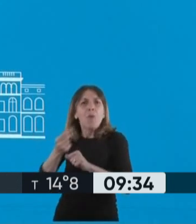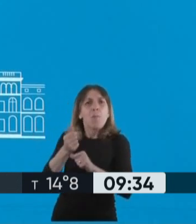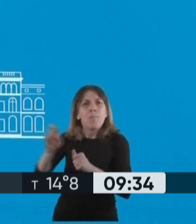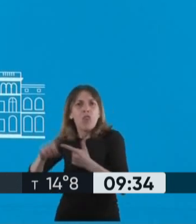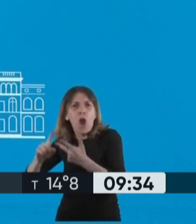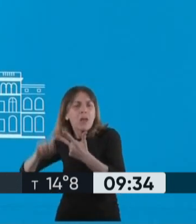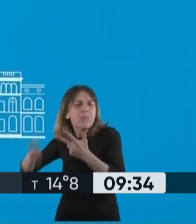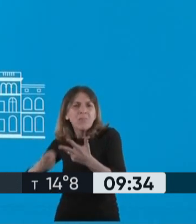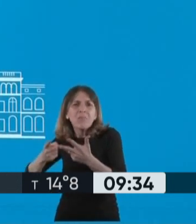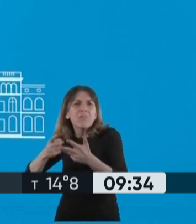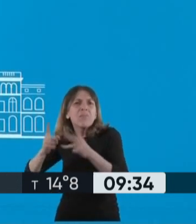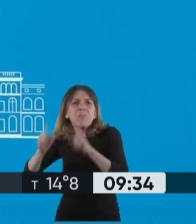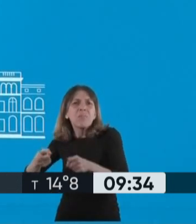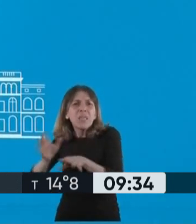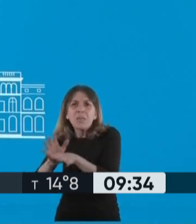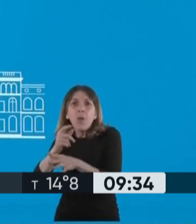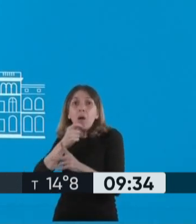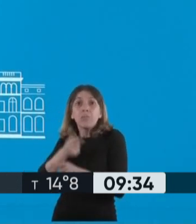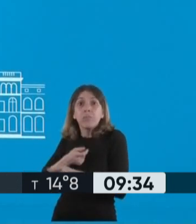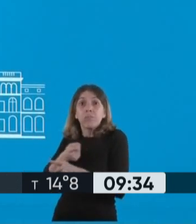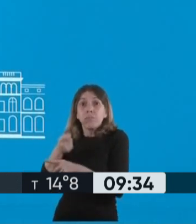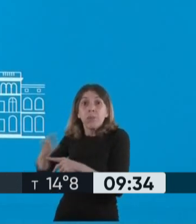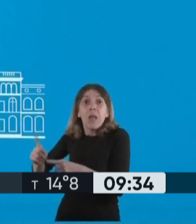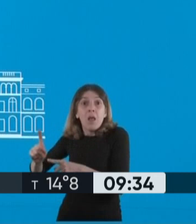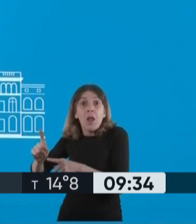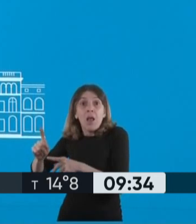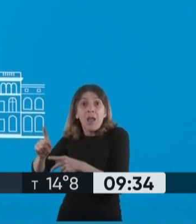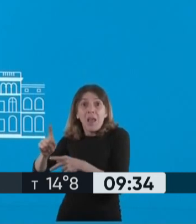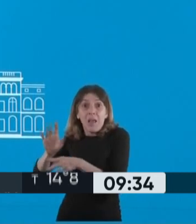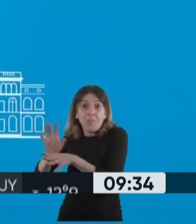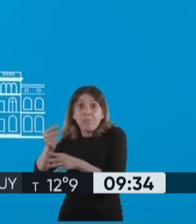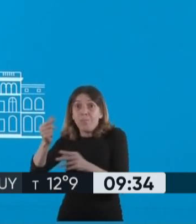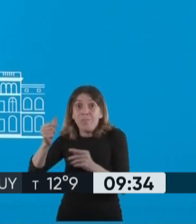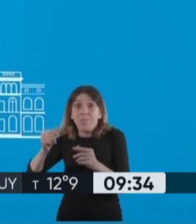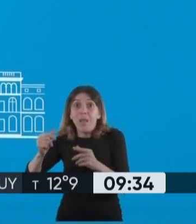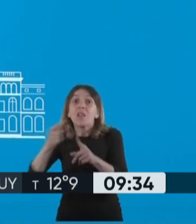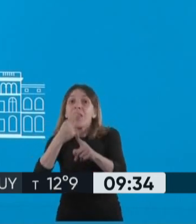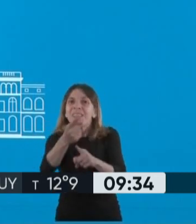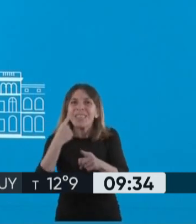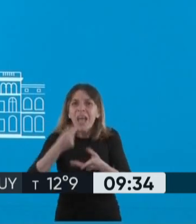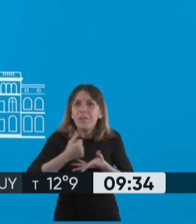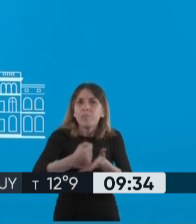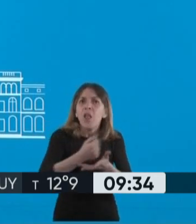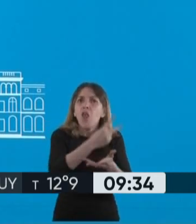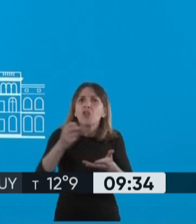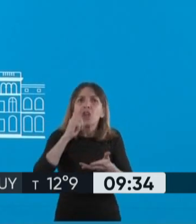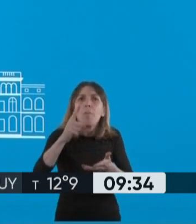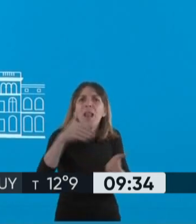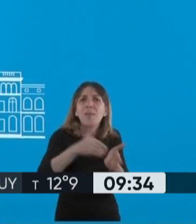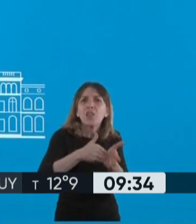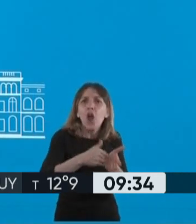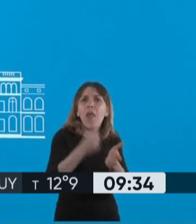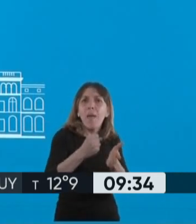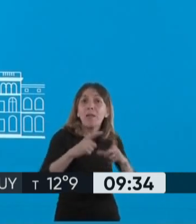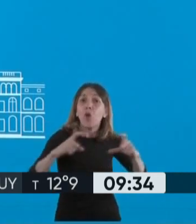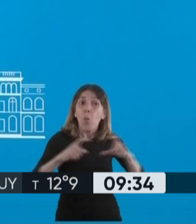Ustedes piensen que estamos llevando adelante este programa que implica 200.000 millones de pesos, el del bono, en un trimestre